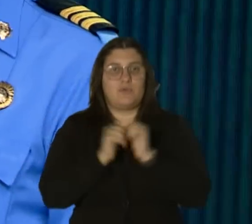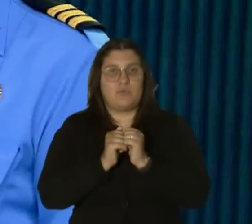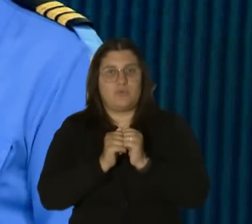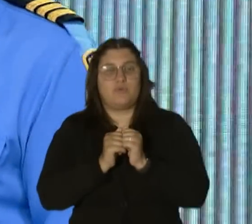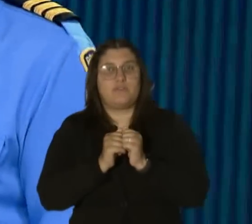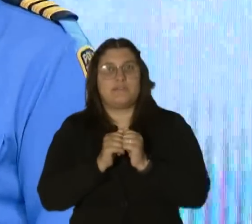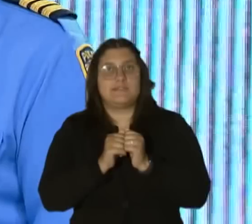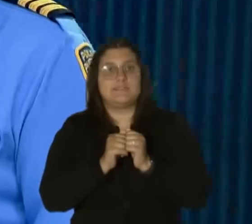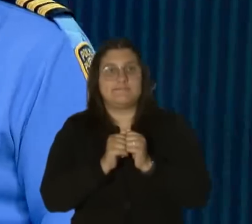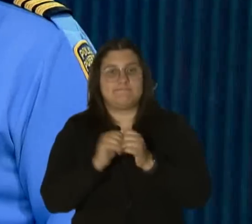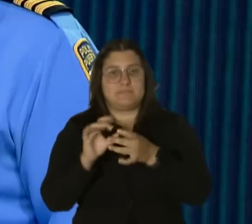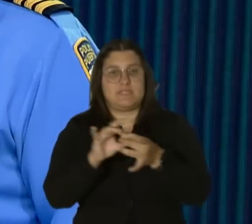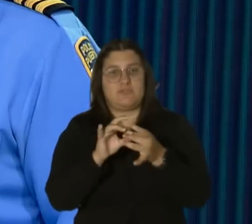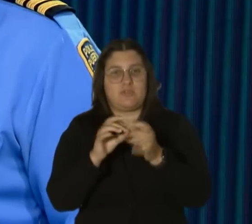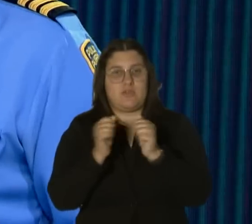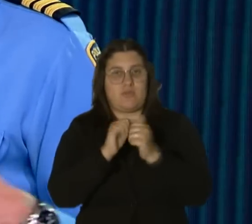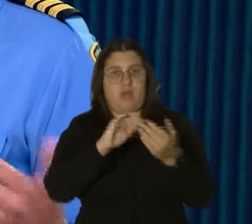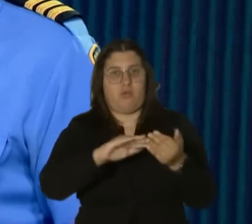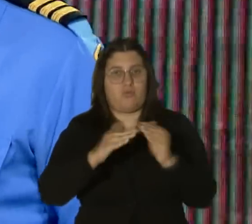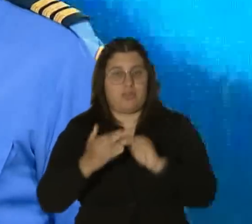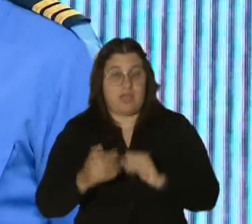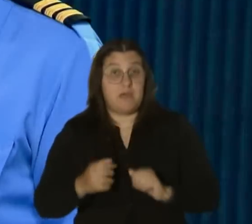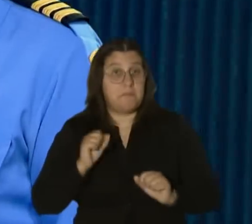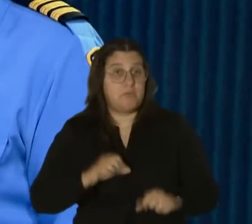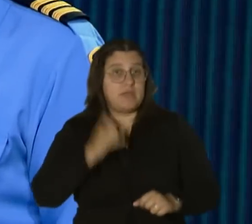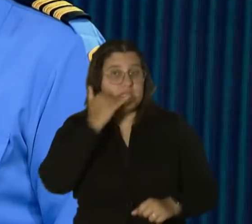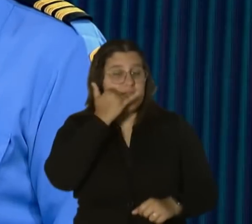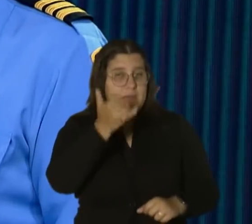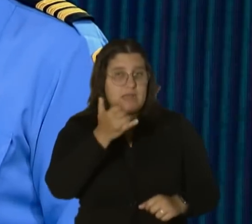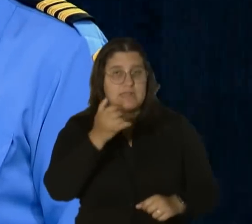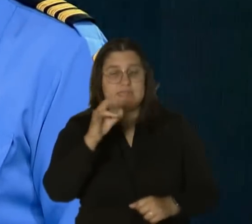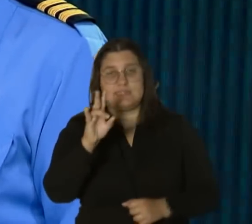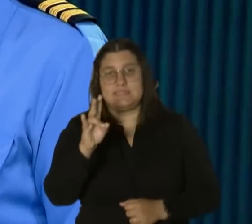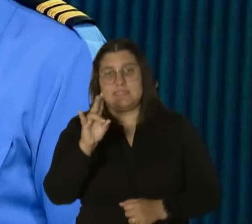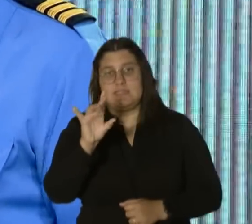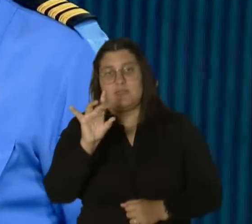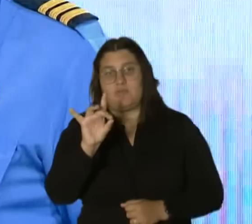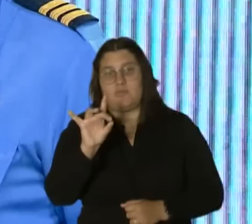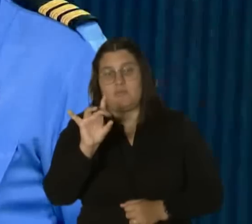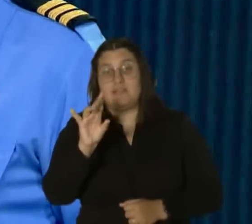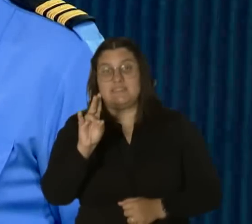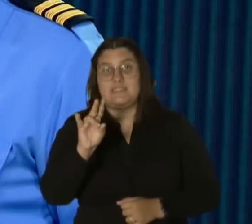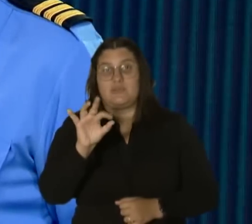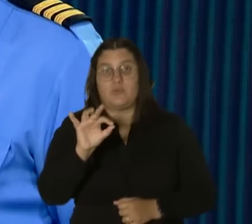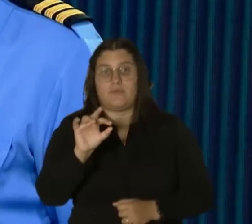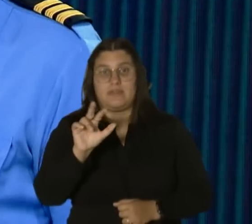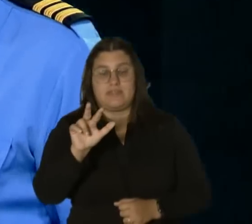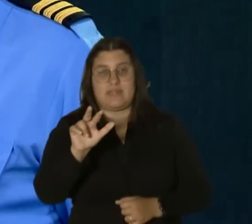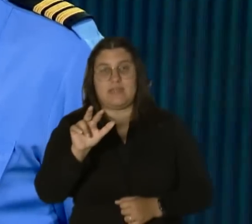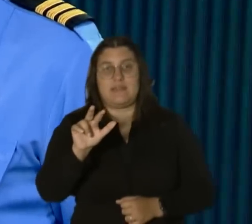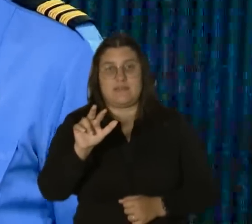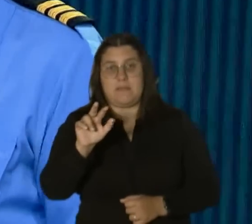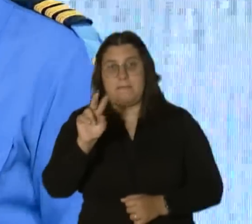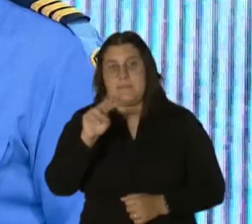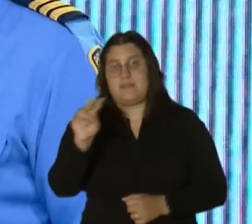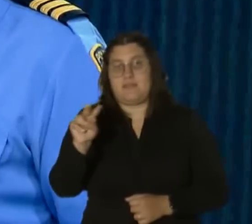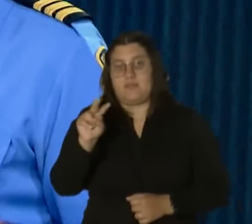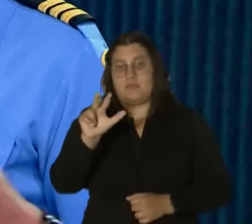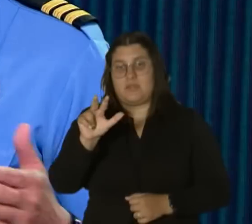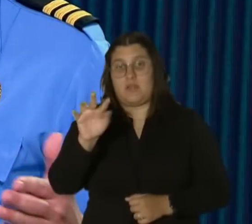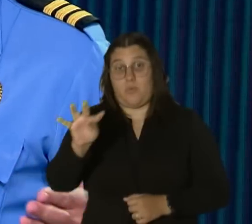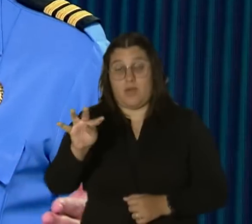Relaciones con la Comunidad. Puede llamar al 793-1234, la extensión es la 2301, que es la oficina de nosotros,